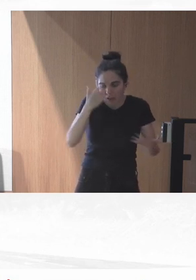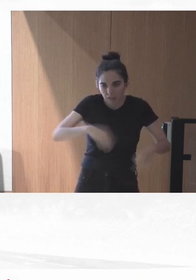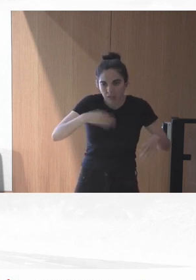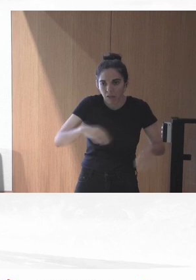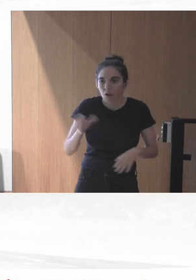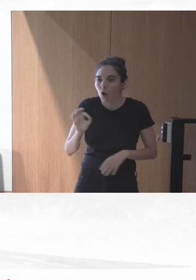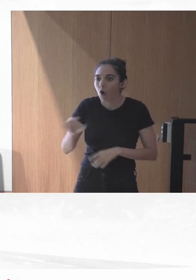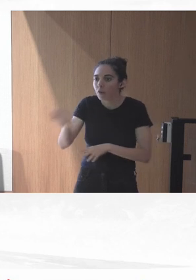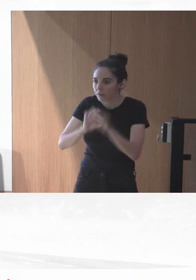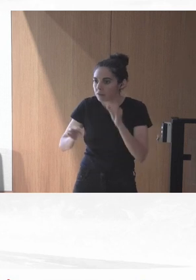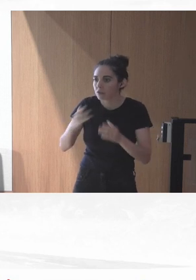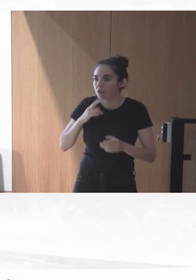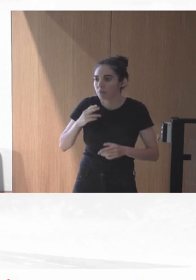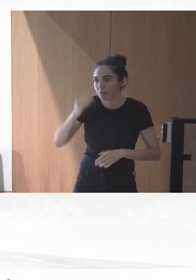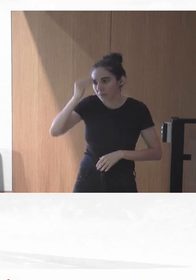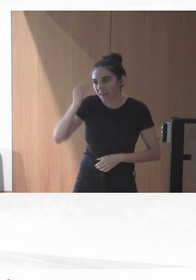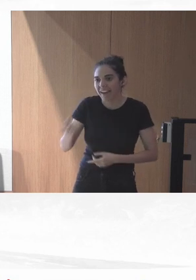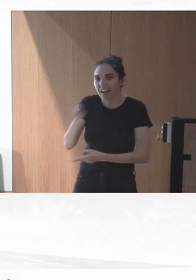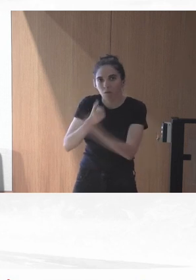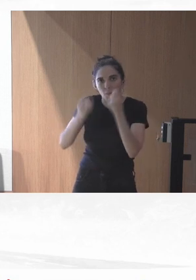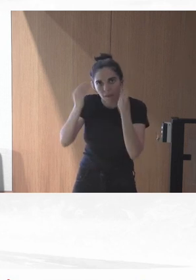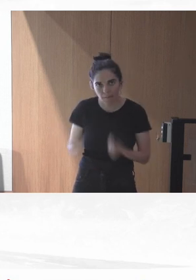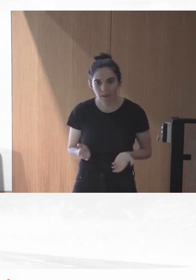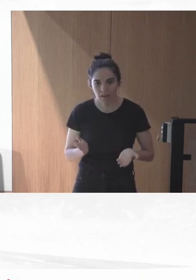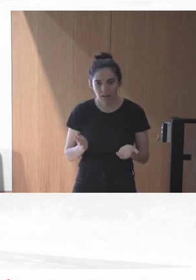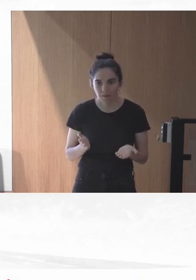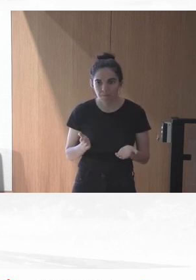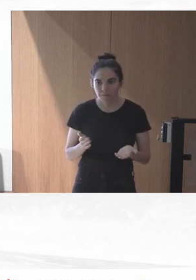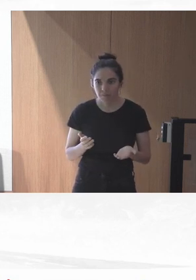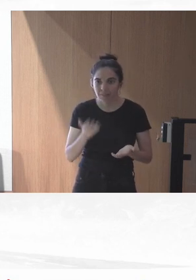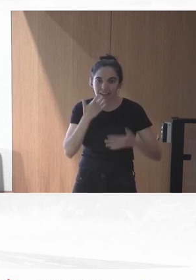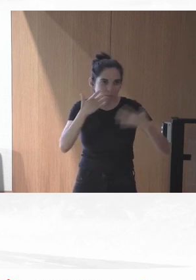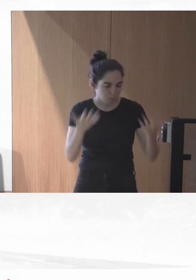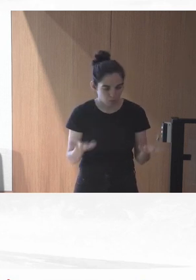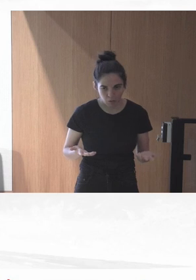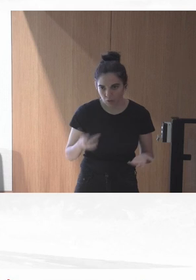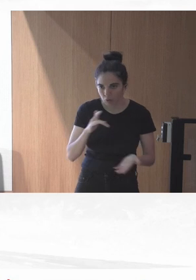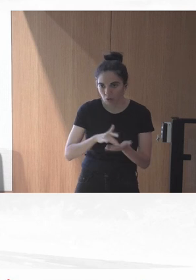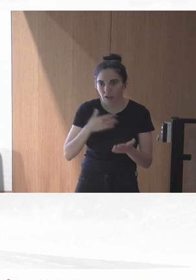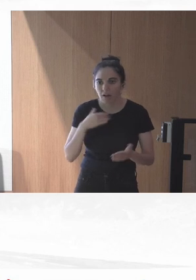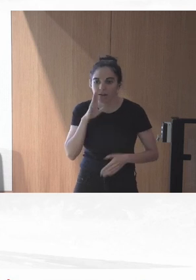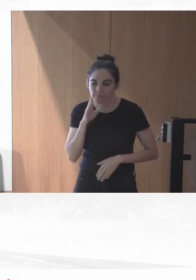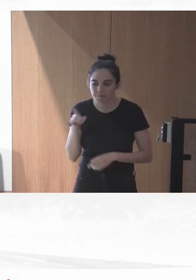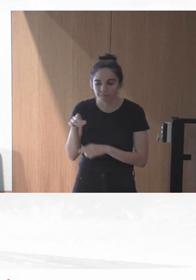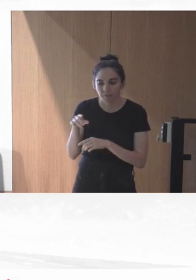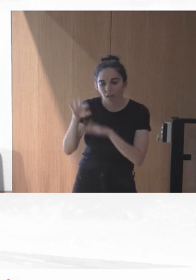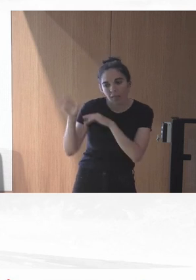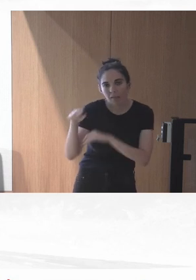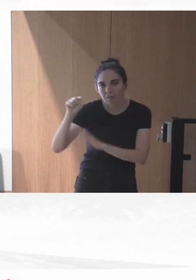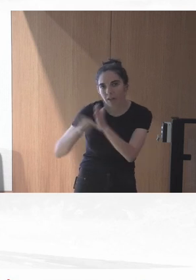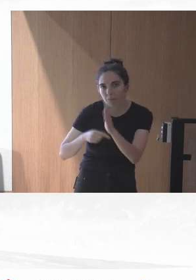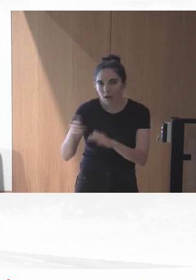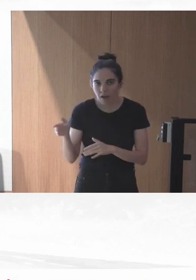totalmente informadas. Por ejemplo, pues casos de firma aquí este